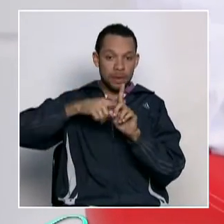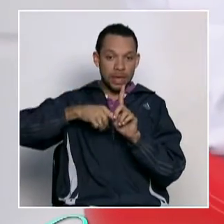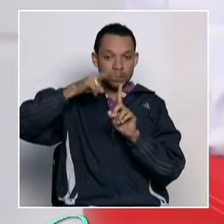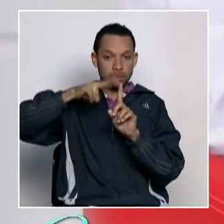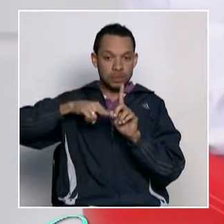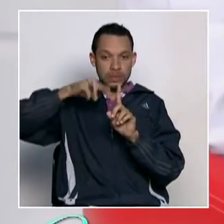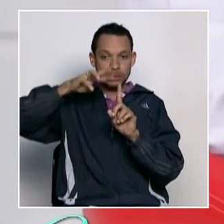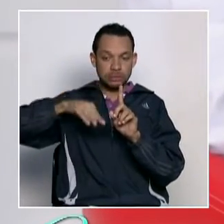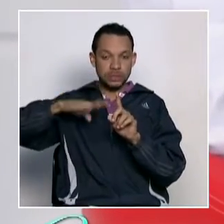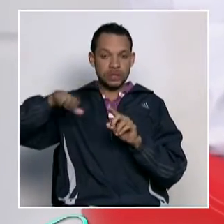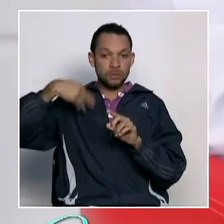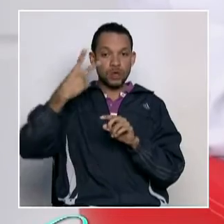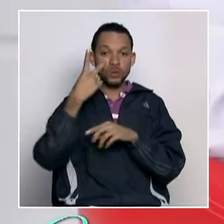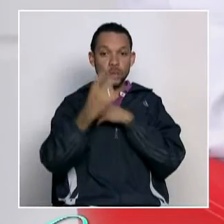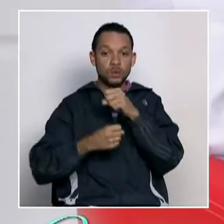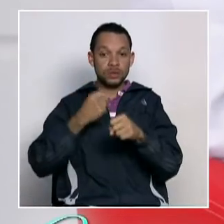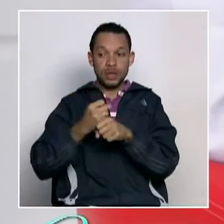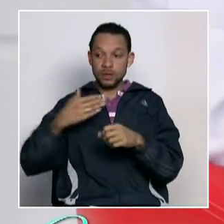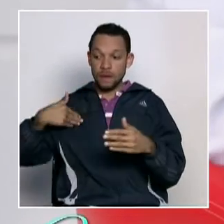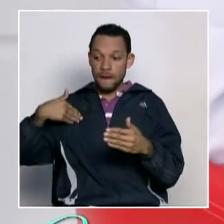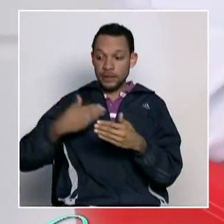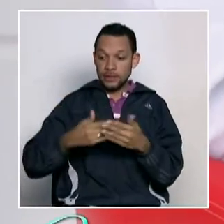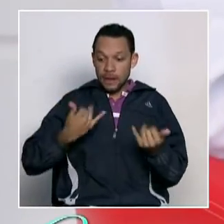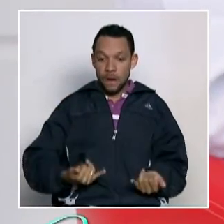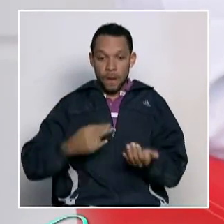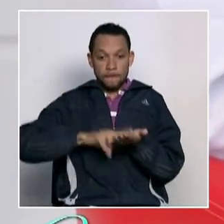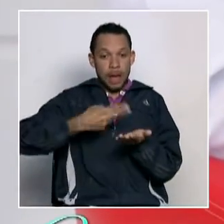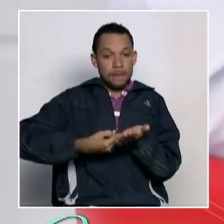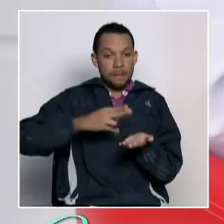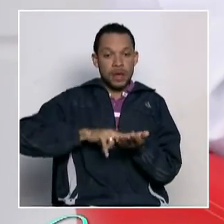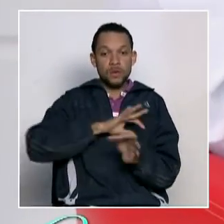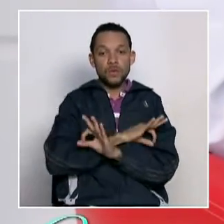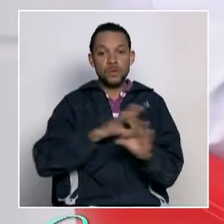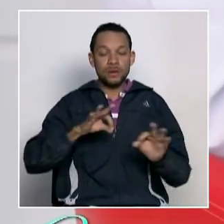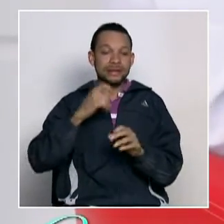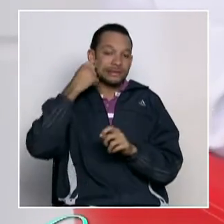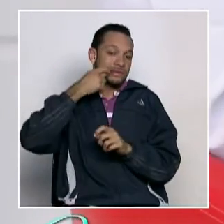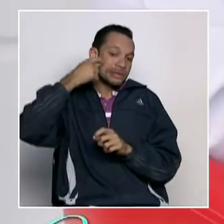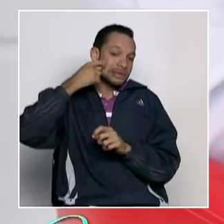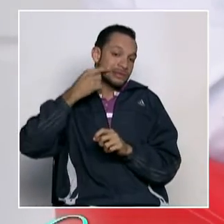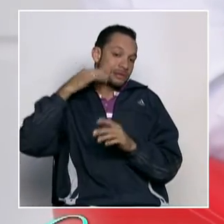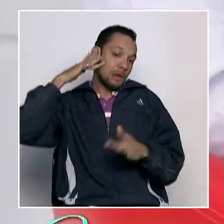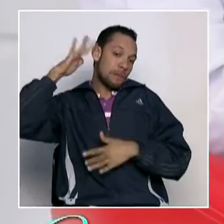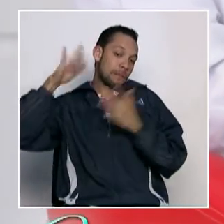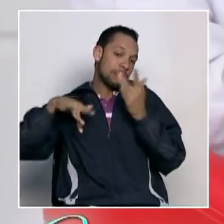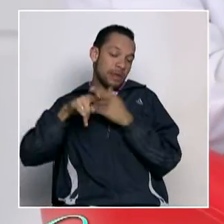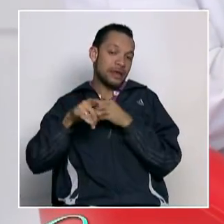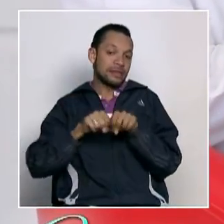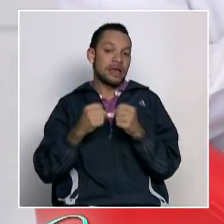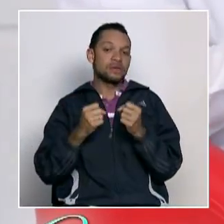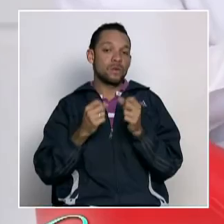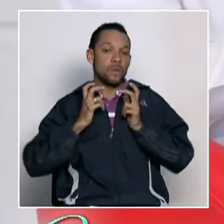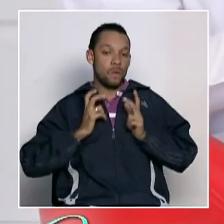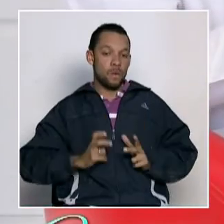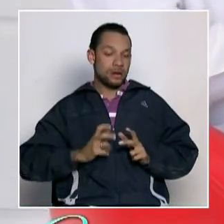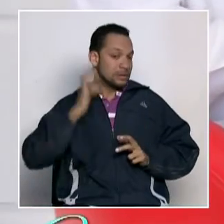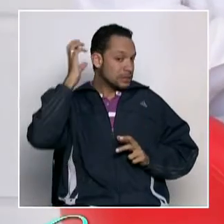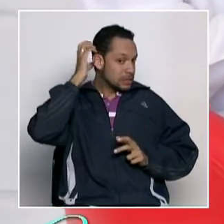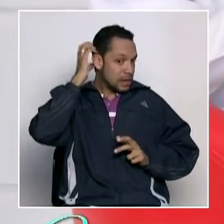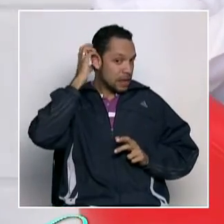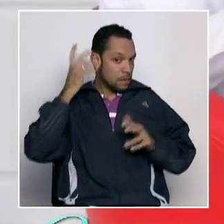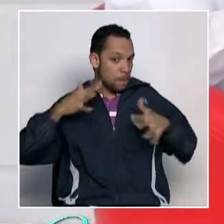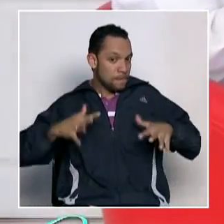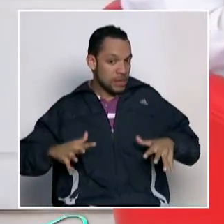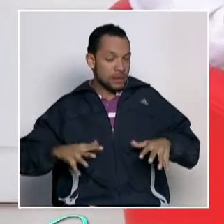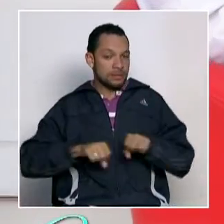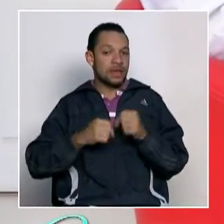a convulsionar ese muchacho. Unas convulsiones originadas por unas cordales incluidas. Esa es la verdadera importancia de